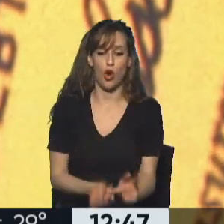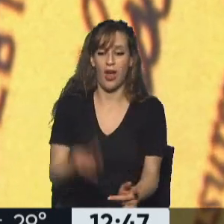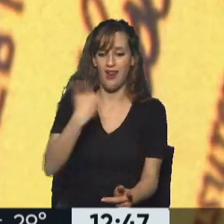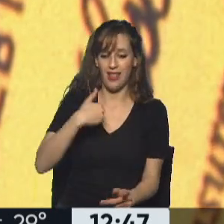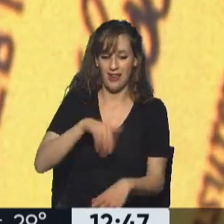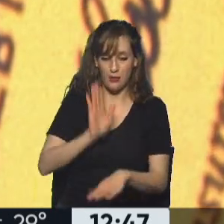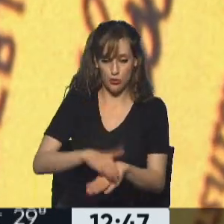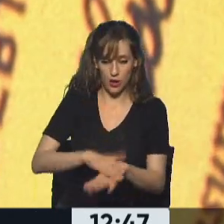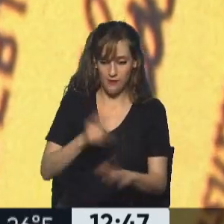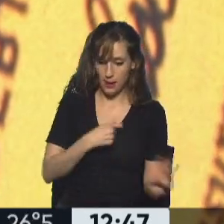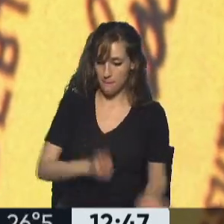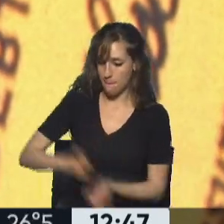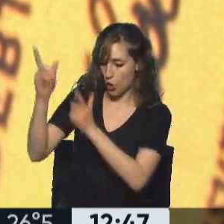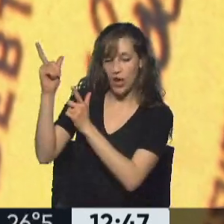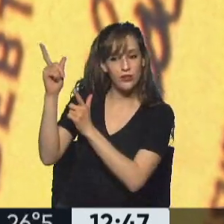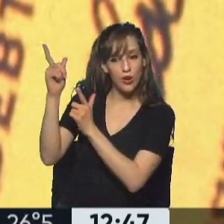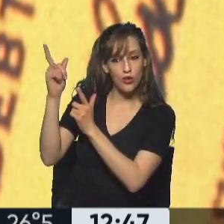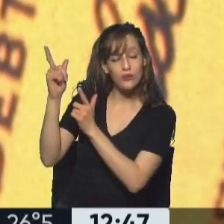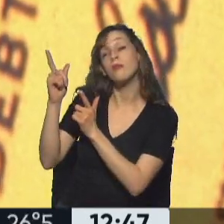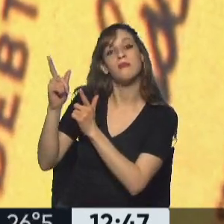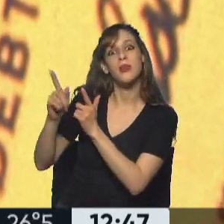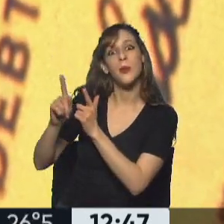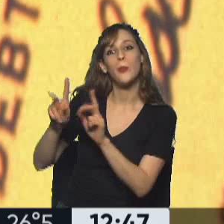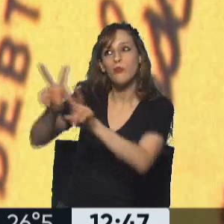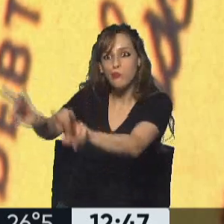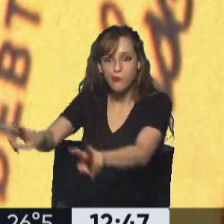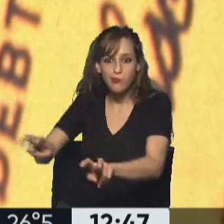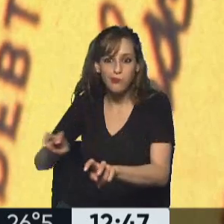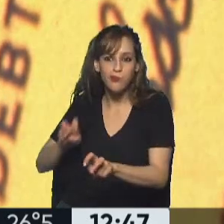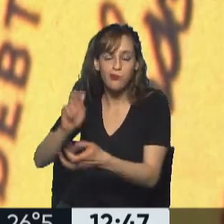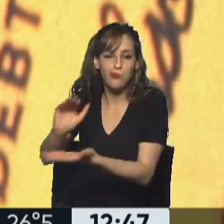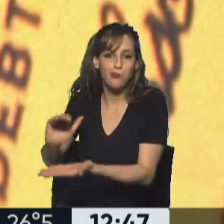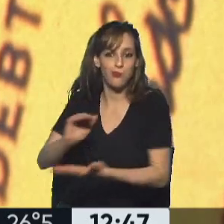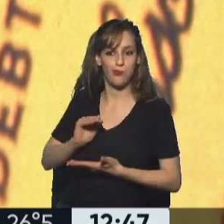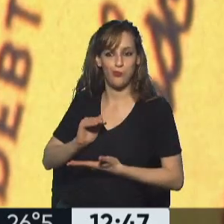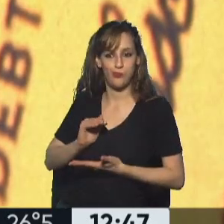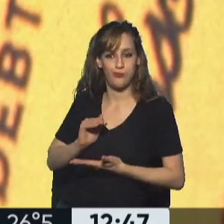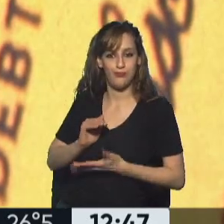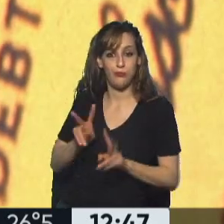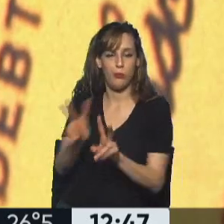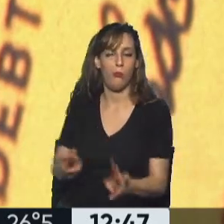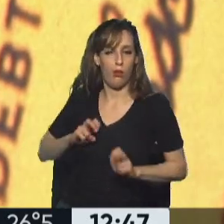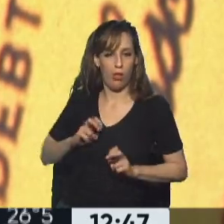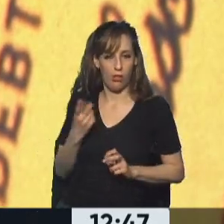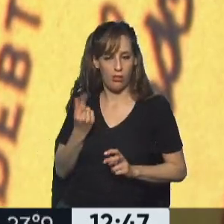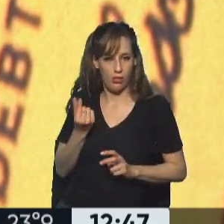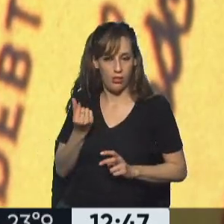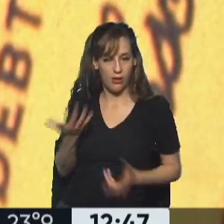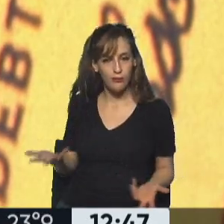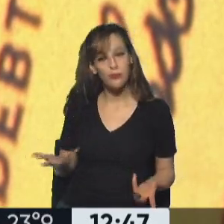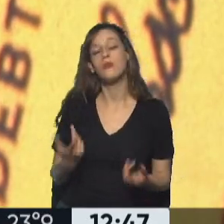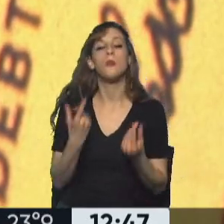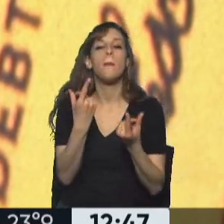permiten adulta a los ingresos de quienes soy entre otras cosas piden de evaluar porque los precios de los